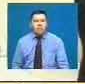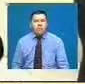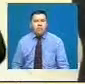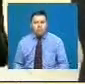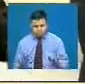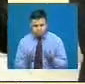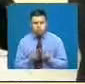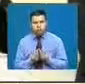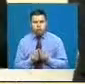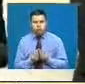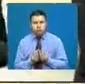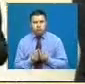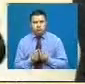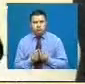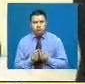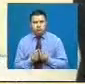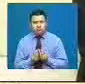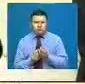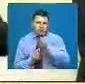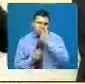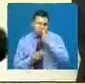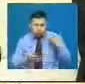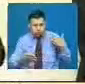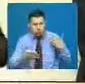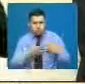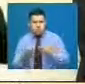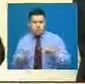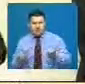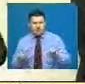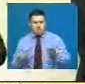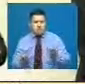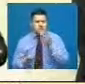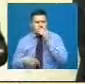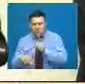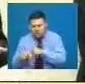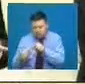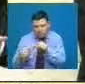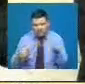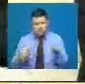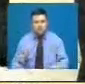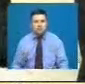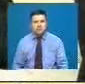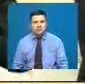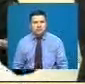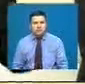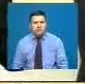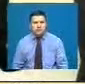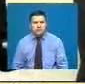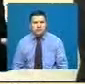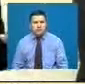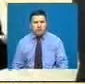tiene unos desafíos manejables de mediano plazo, pero no tiene